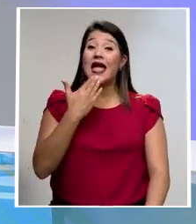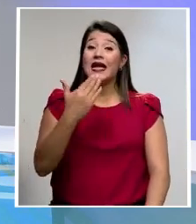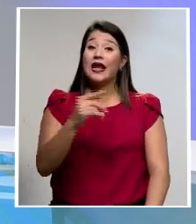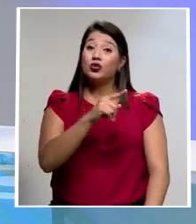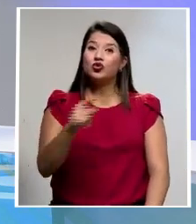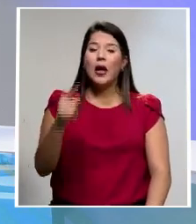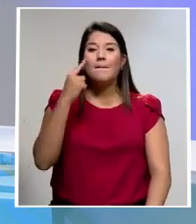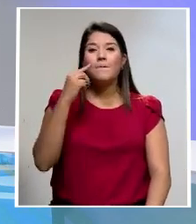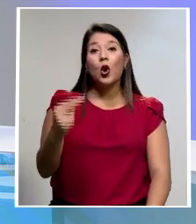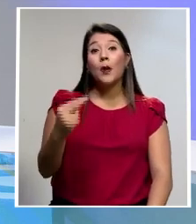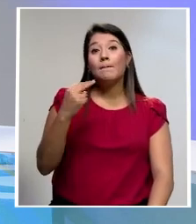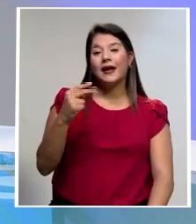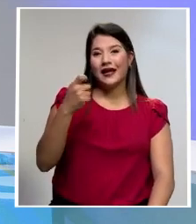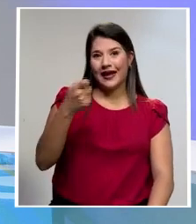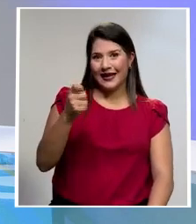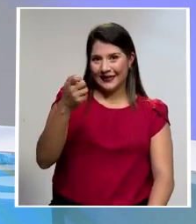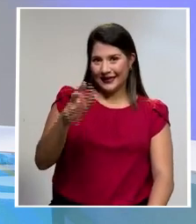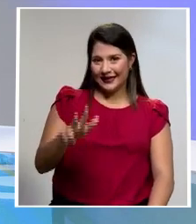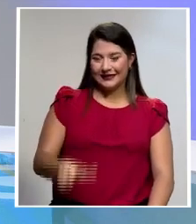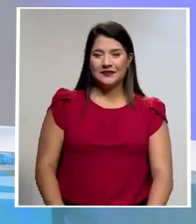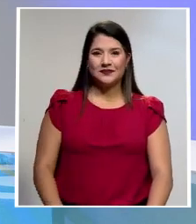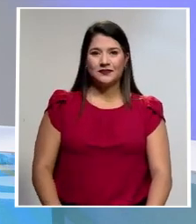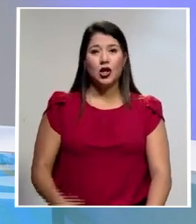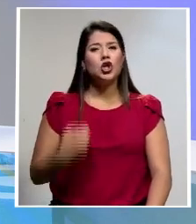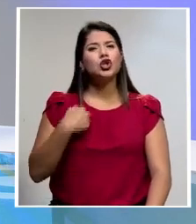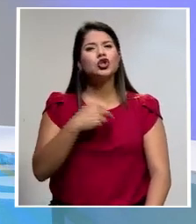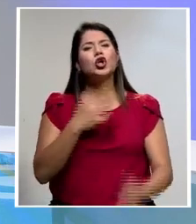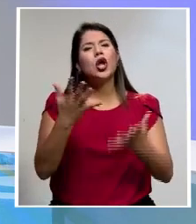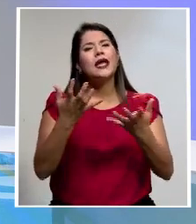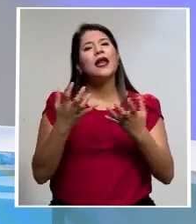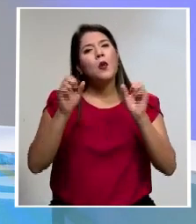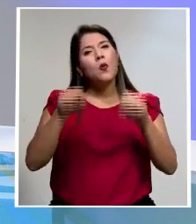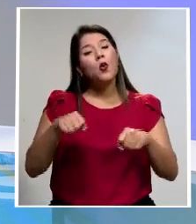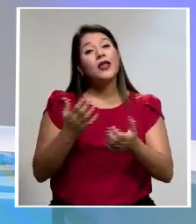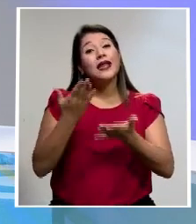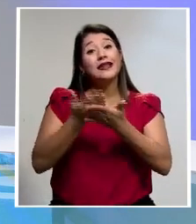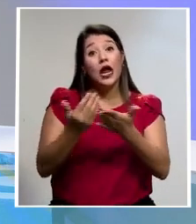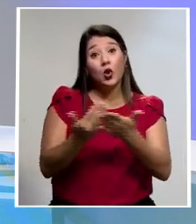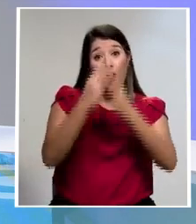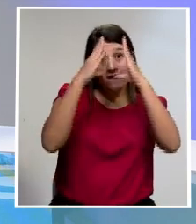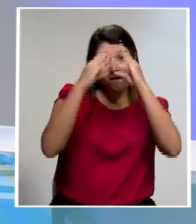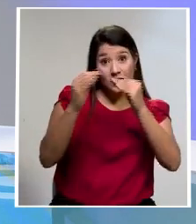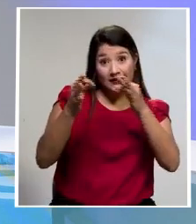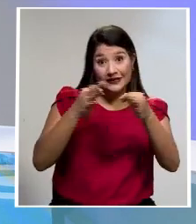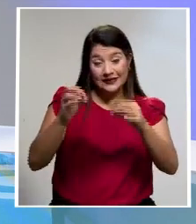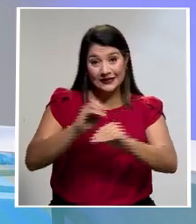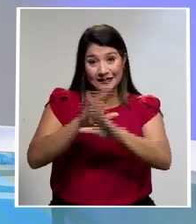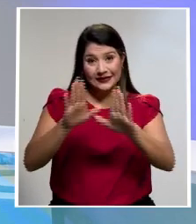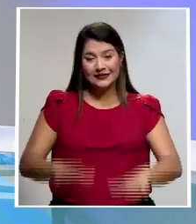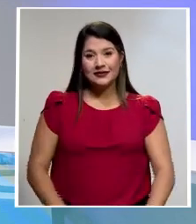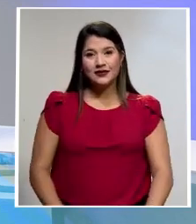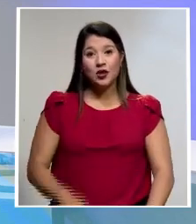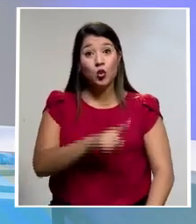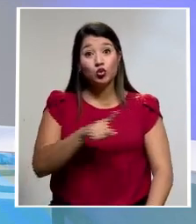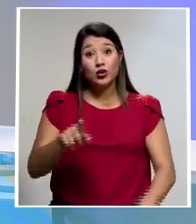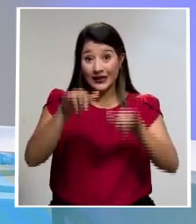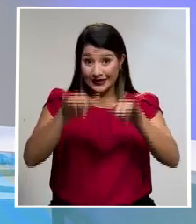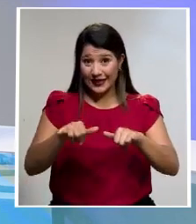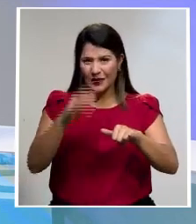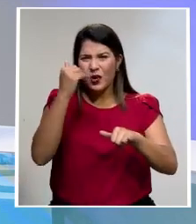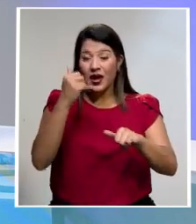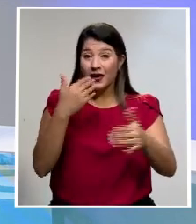por informarse con la señal de Canal 13. Buscamos darle actualidad y contexto. Quédese que en